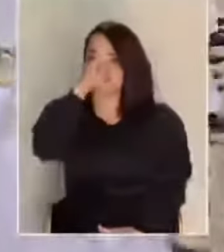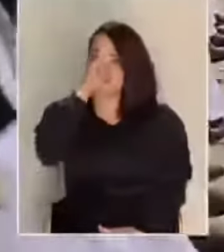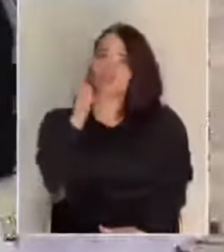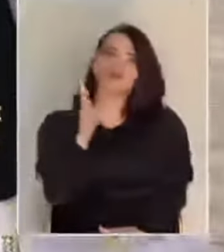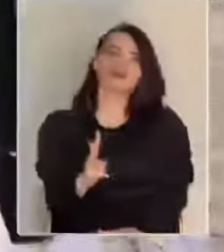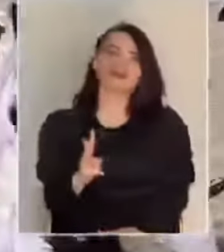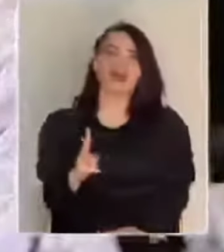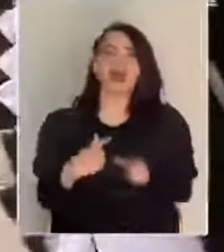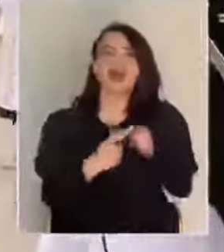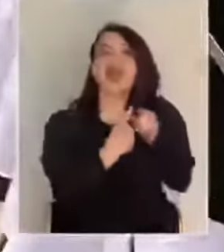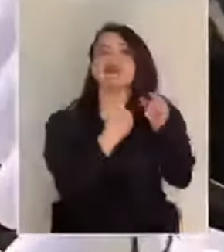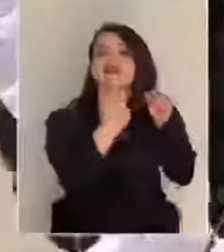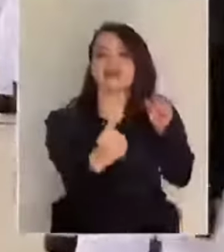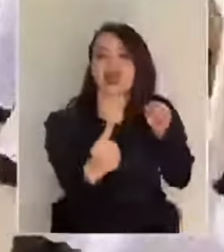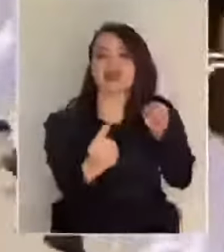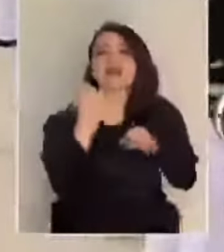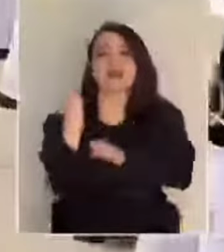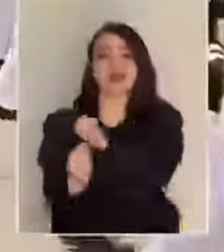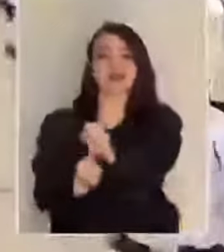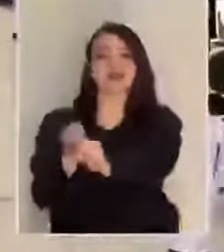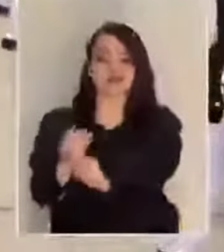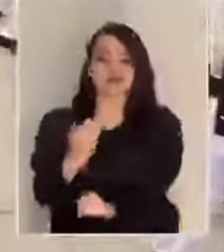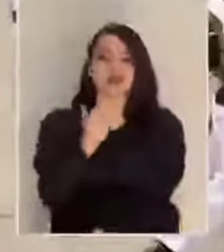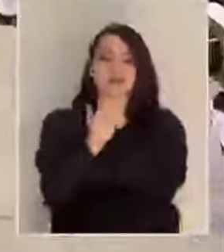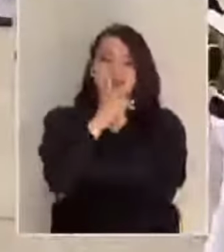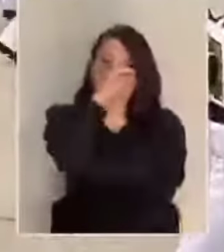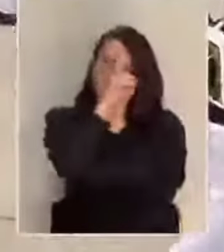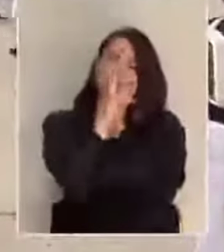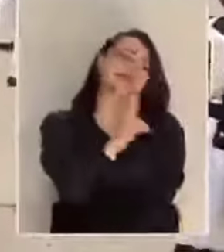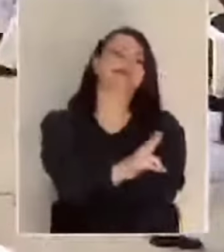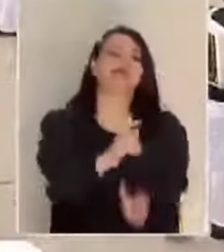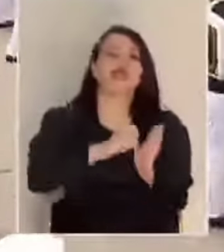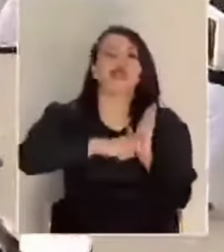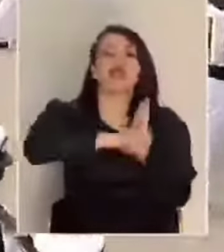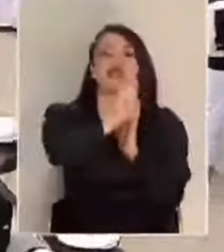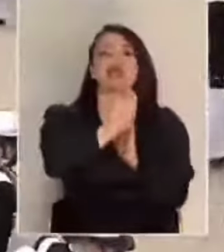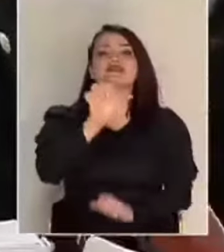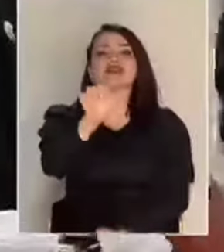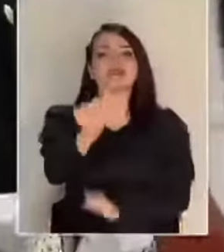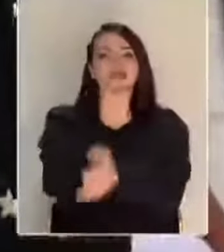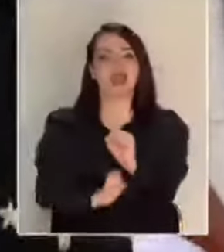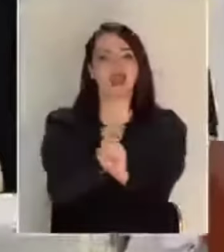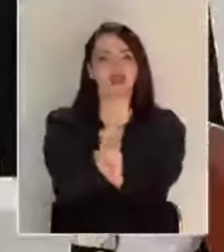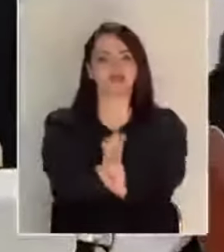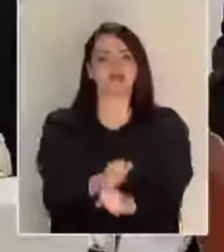ámbito nacional e internacional, encontrándose acreditada por 6 años.